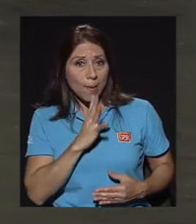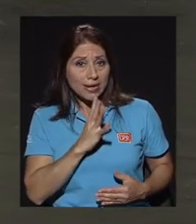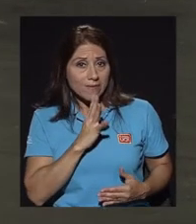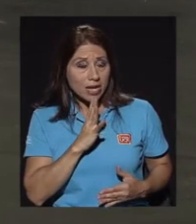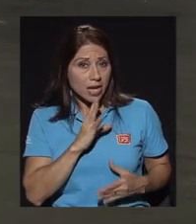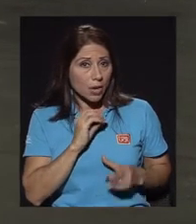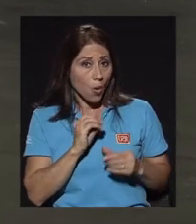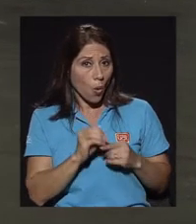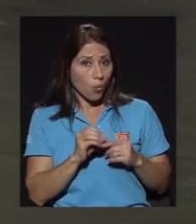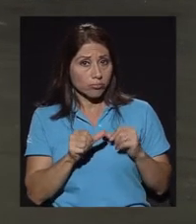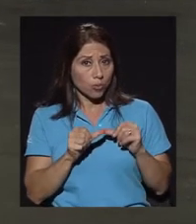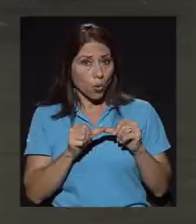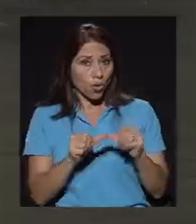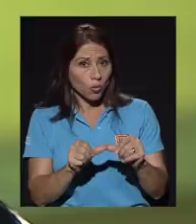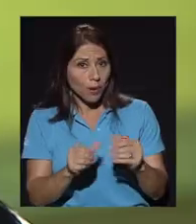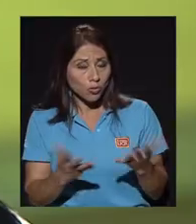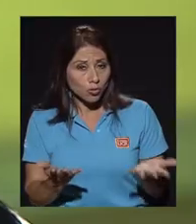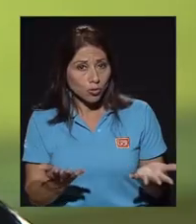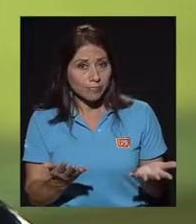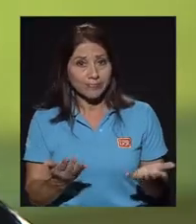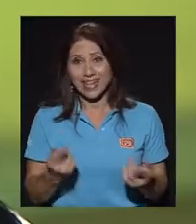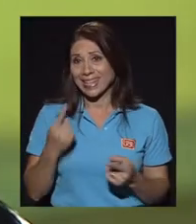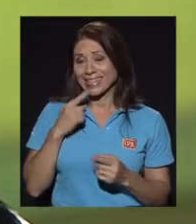referir o continuamos.